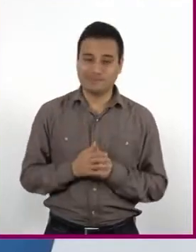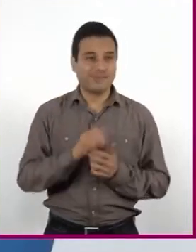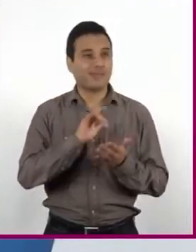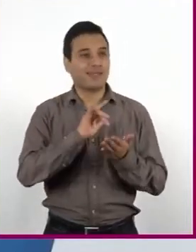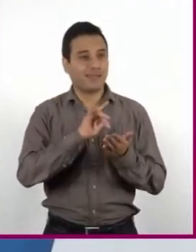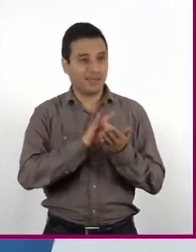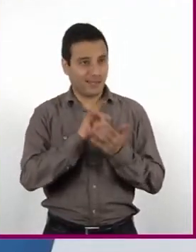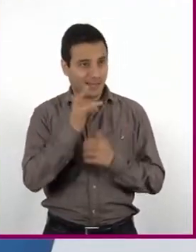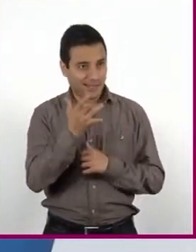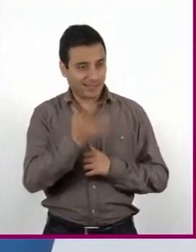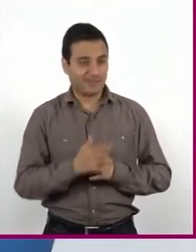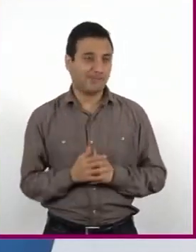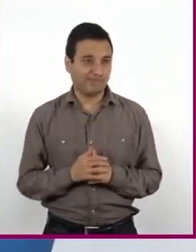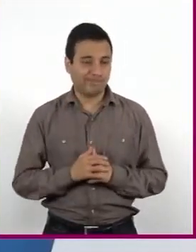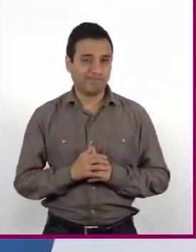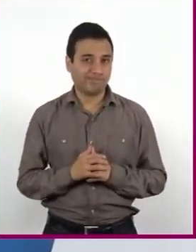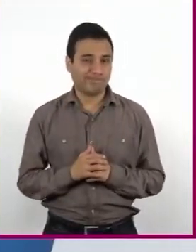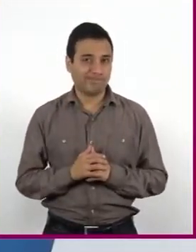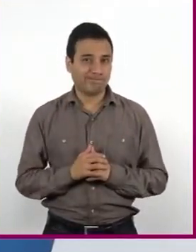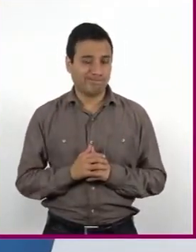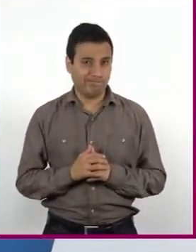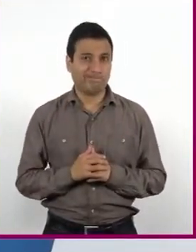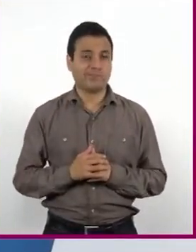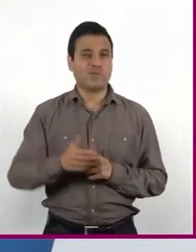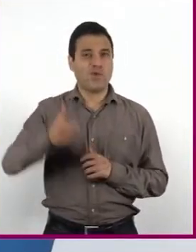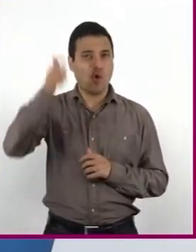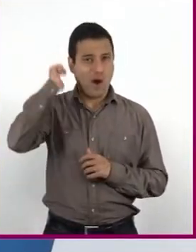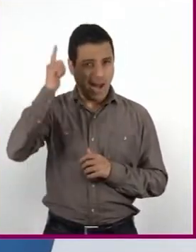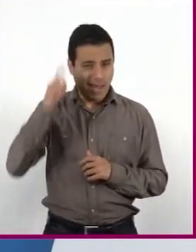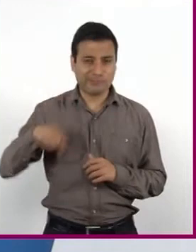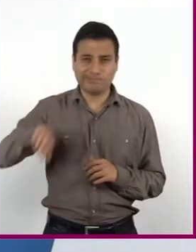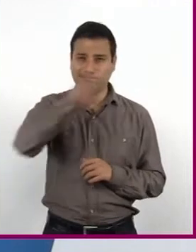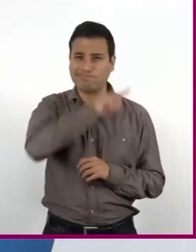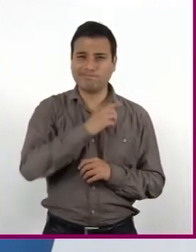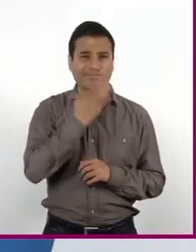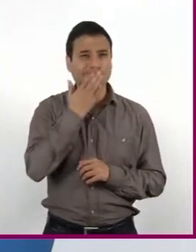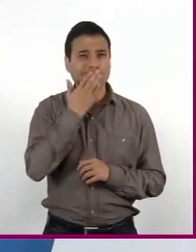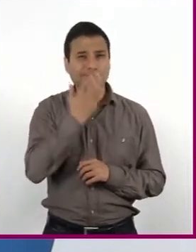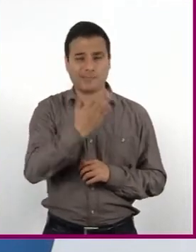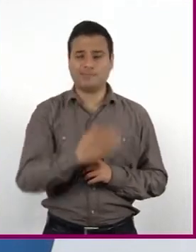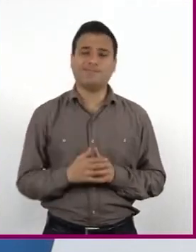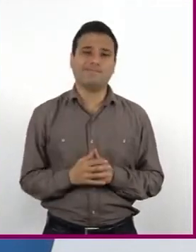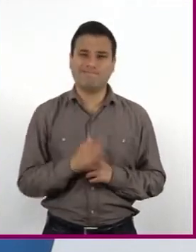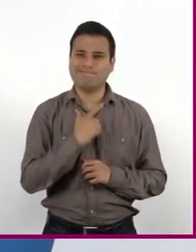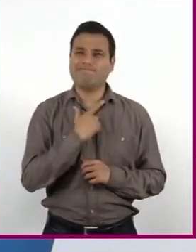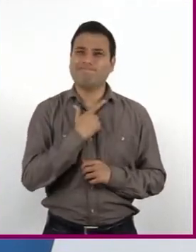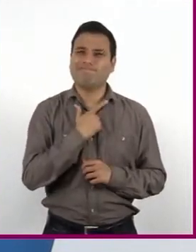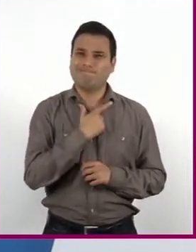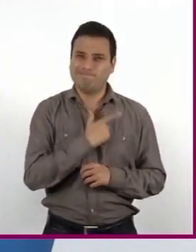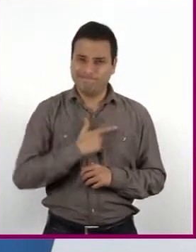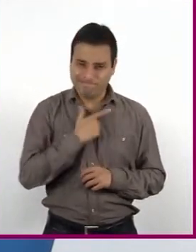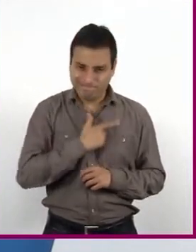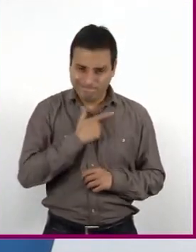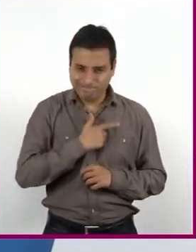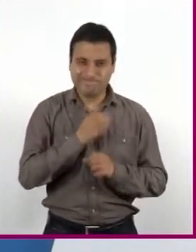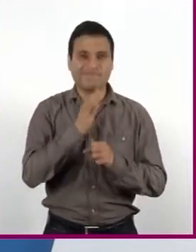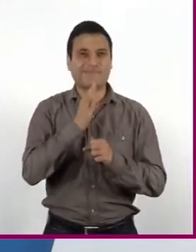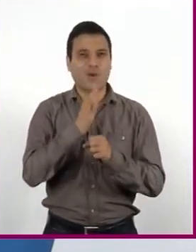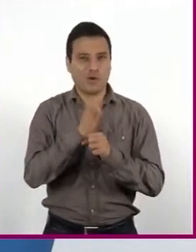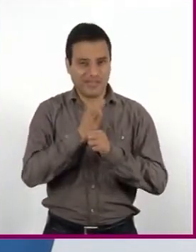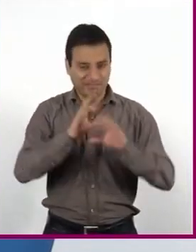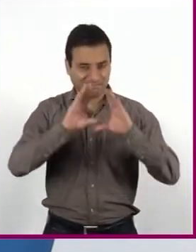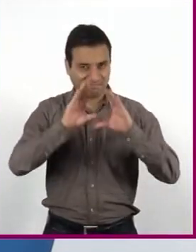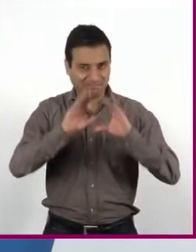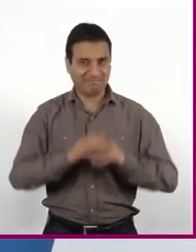Muchas gracias, maestro Eduardo. Espero que se encuentren muy bien. Me dará mucho gusto acompañarles durante la